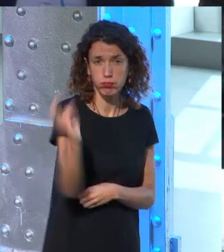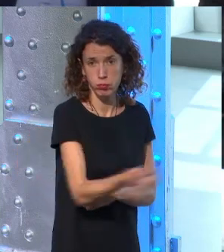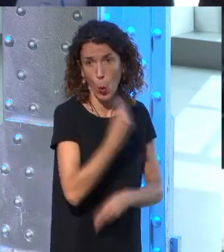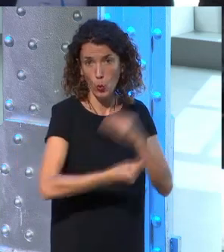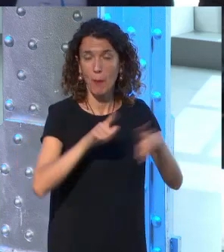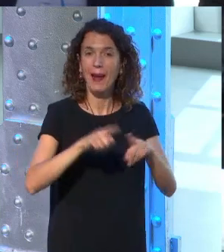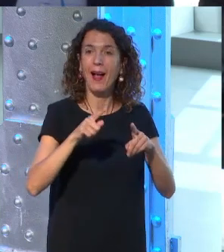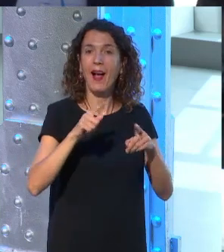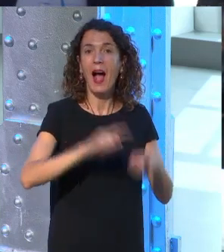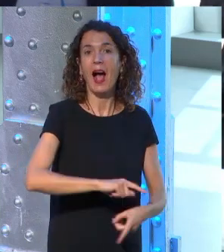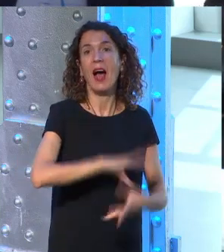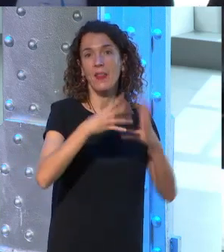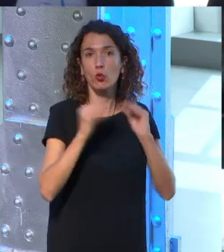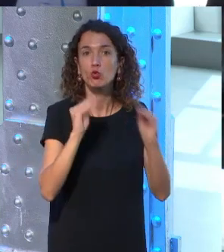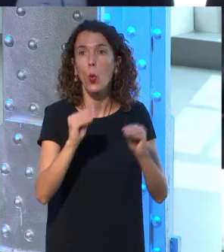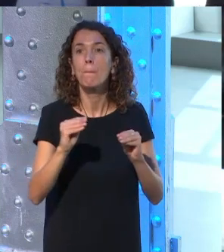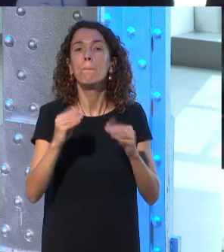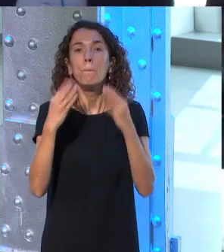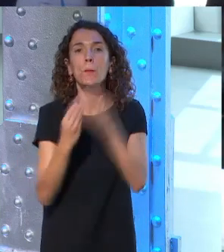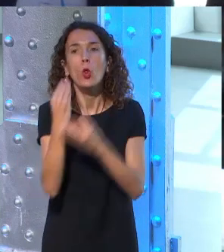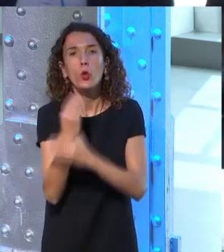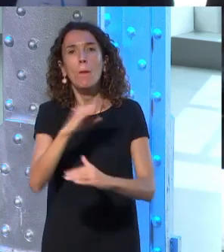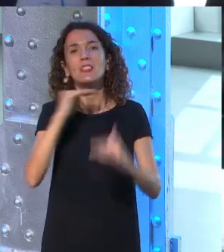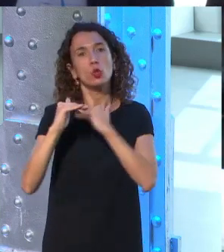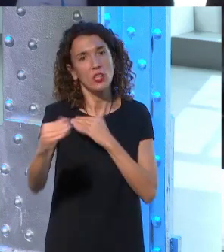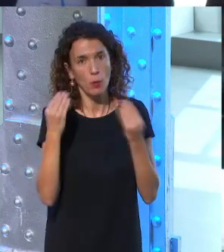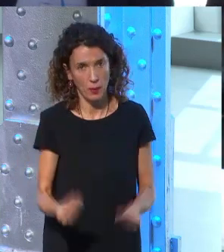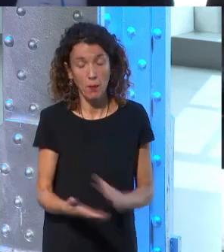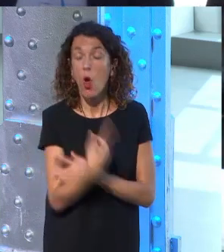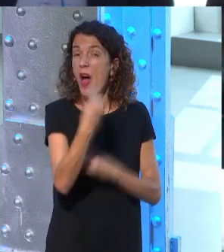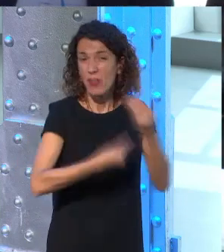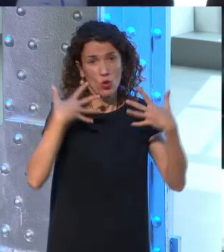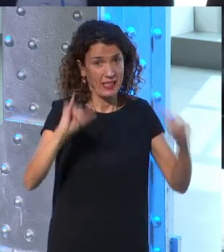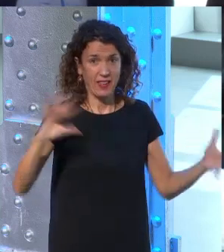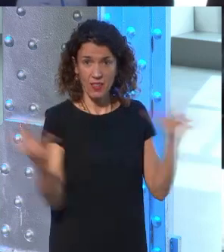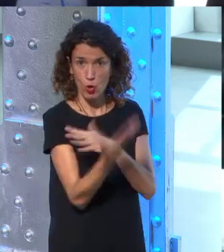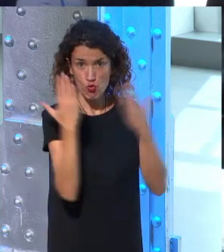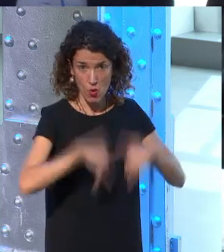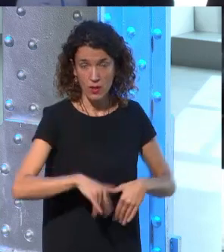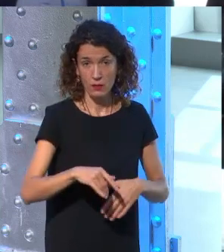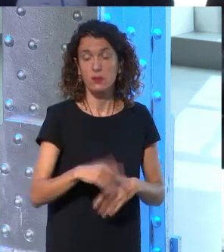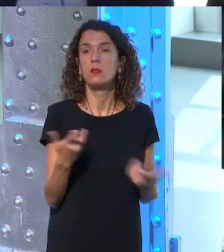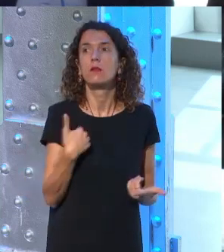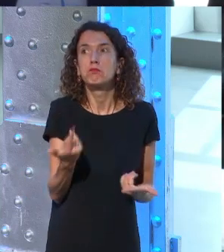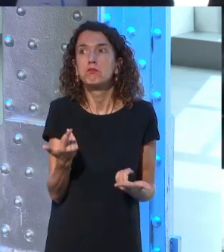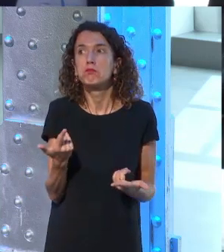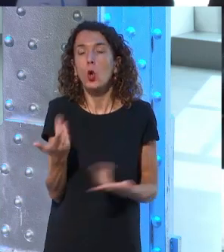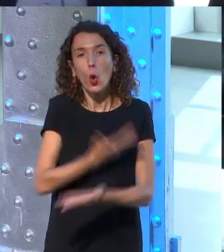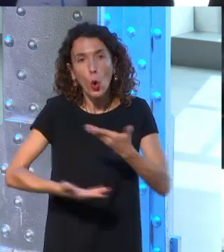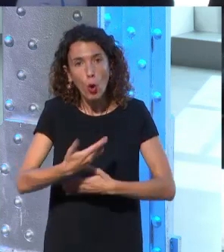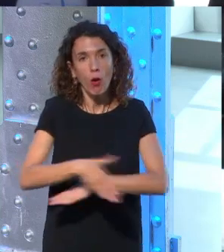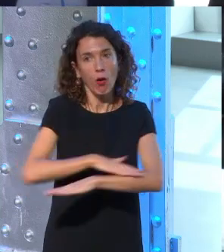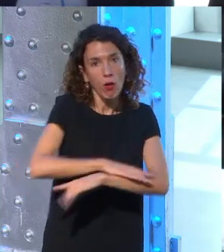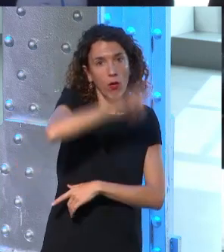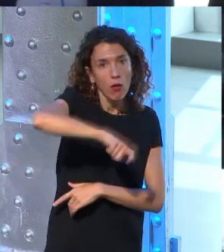su adaptación a una producción mucho más sostenible. Y eso no se está haciendo. O sea, no solo el gobierno o los ciudadanos tienen que colaborar, ¿no?,